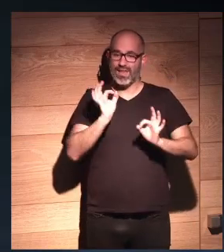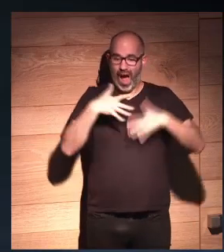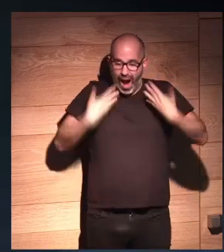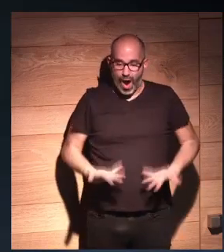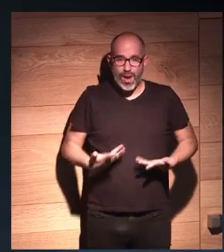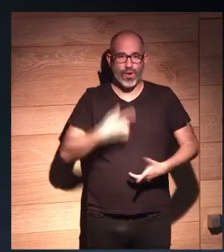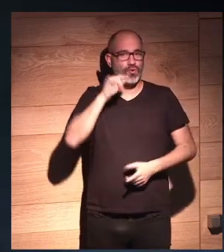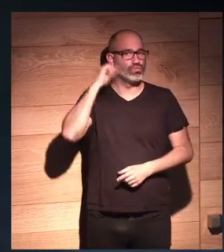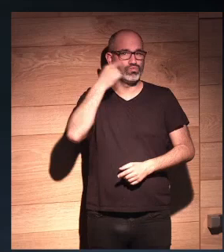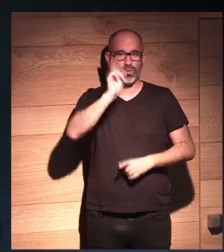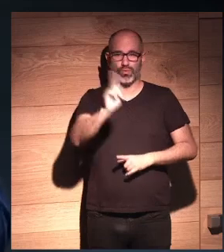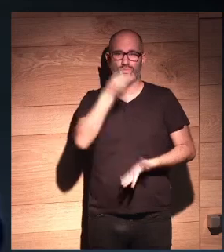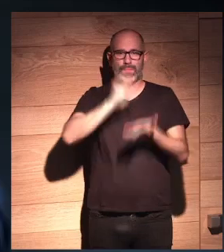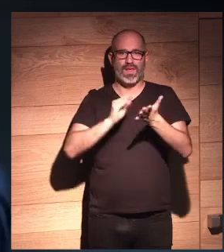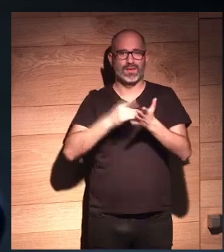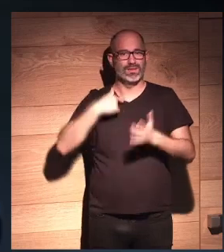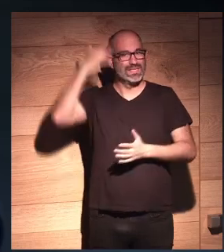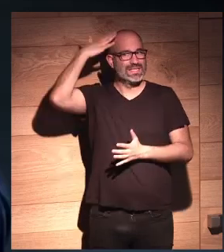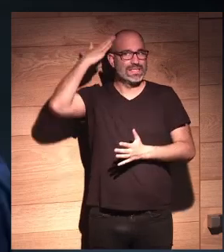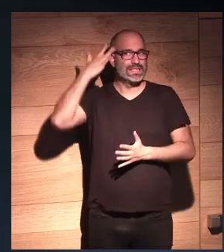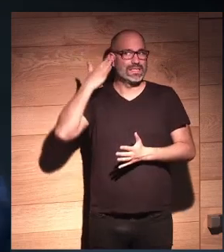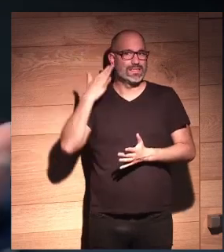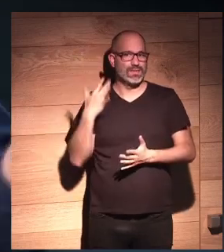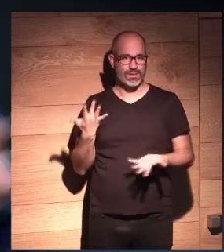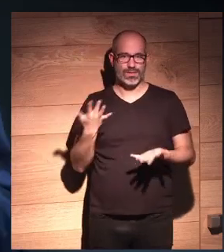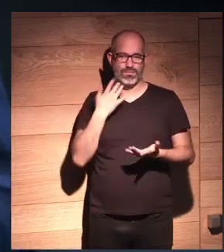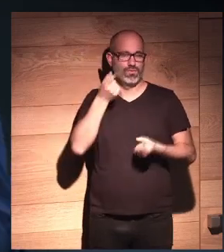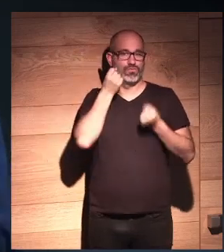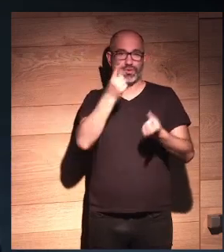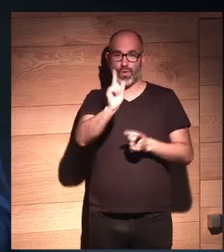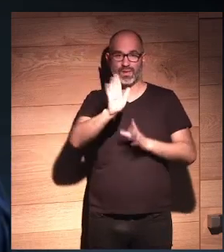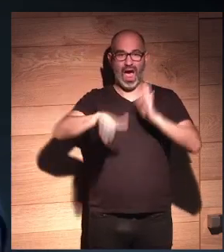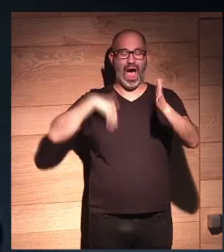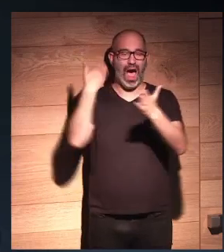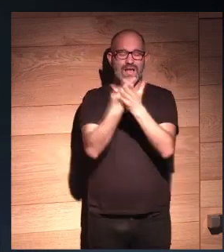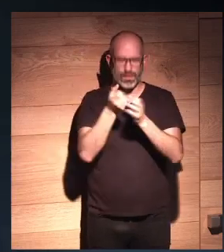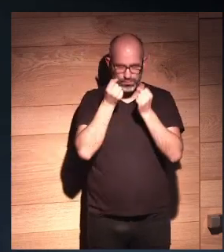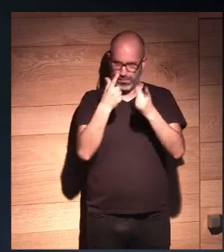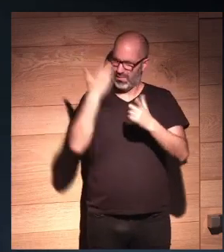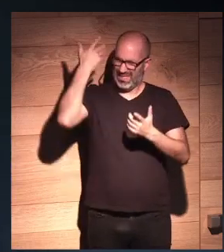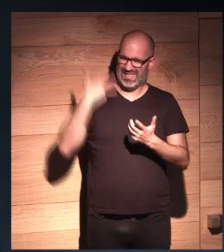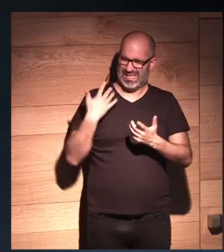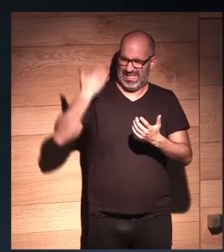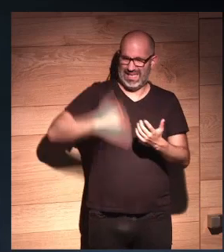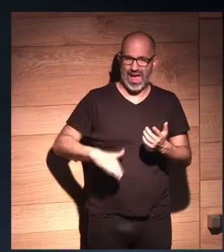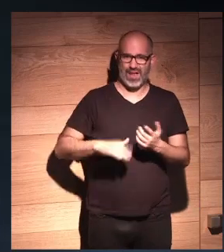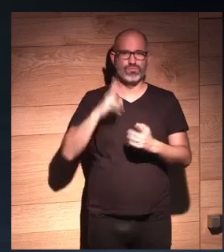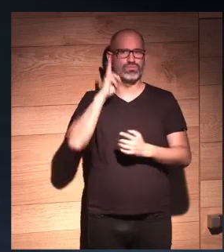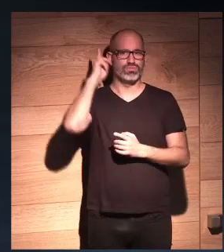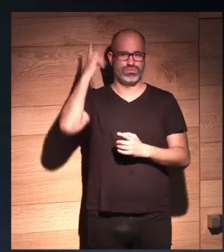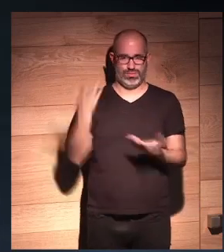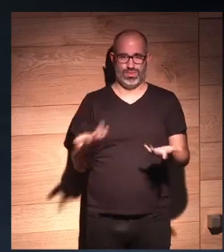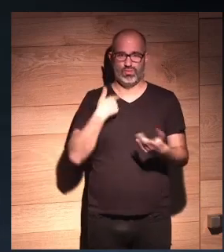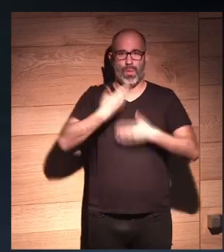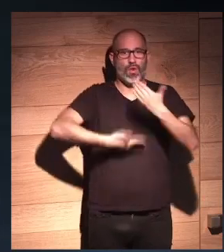damos cuenta, incluso cuando te crece el pelo, solo te das cuenta cuando de repente dices, joder, que tengo el pelo súper largo, o sea, me lo tengo que cortar. Todo el proceso no te has enterado.